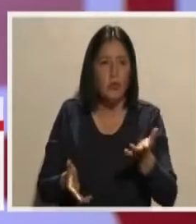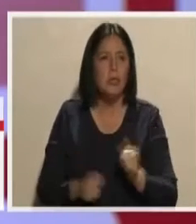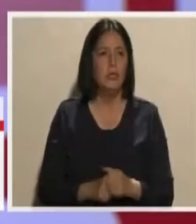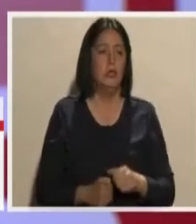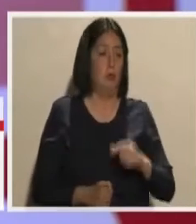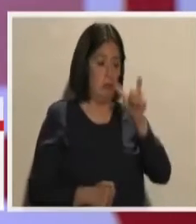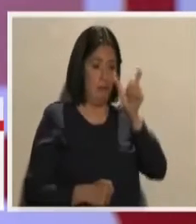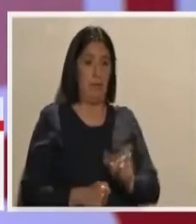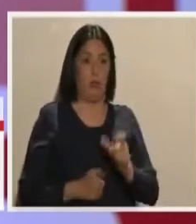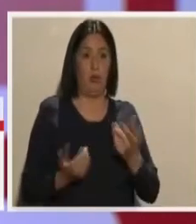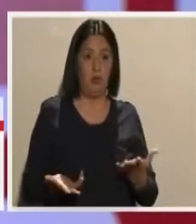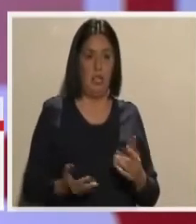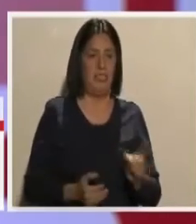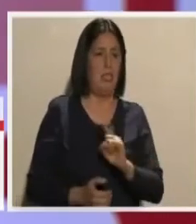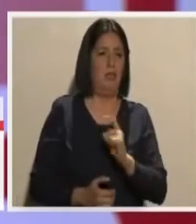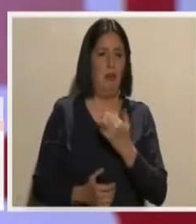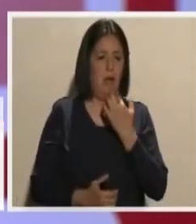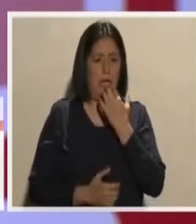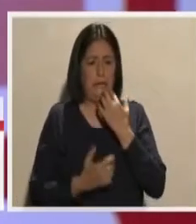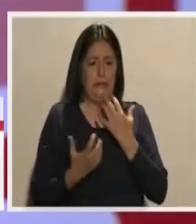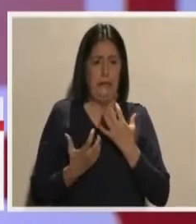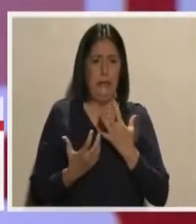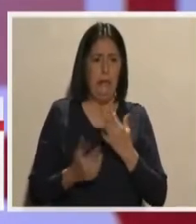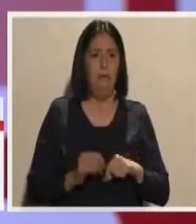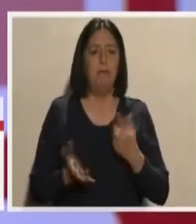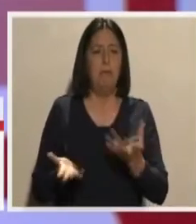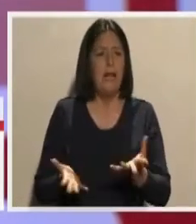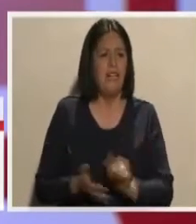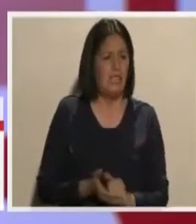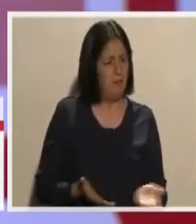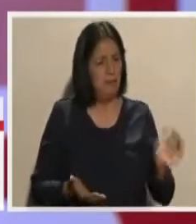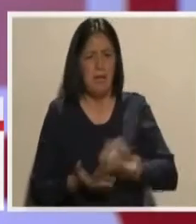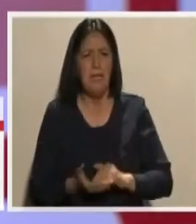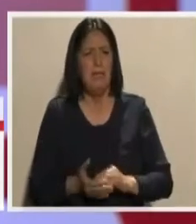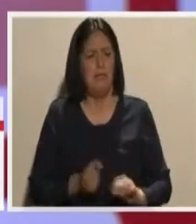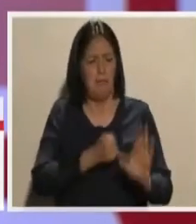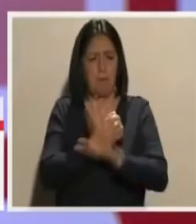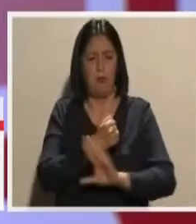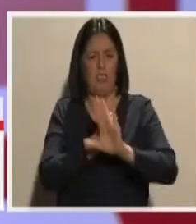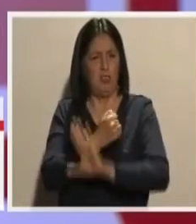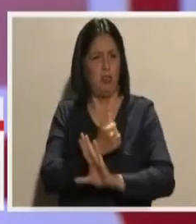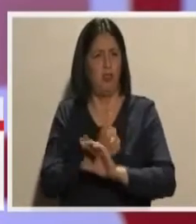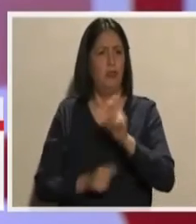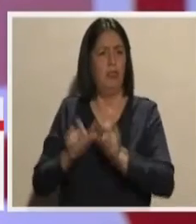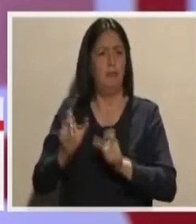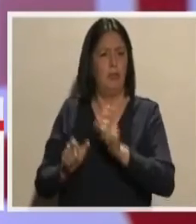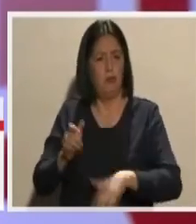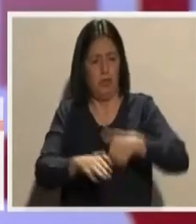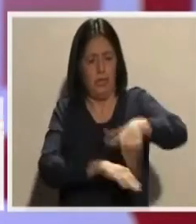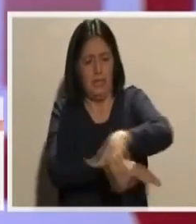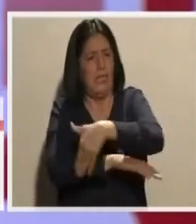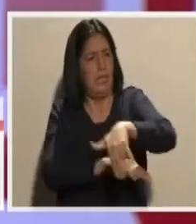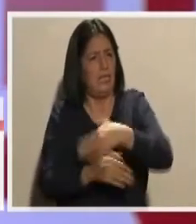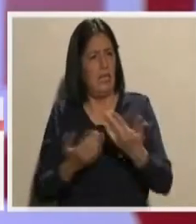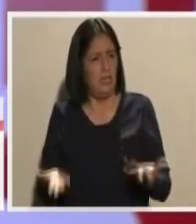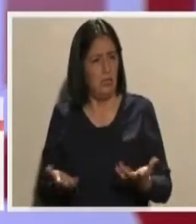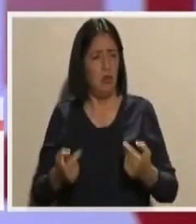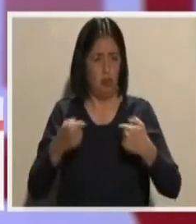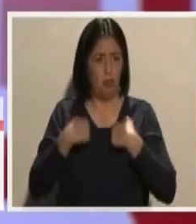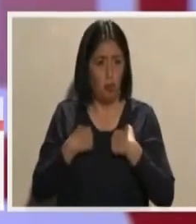Una persona que no le tiemble la mano para restablecer la seguridad en nuestras calles de una vez.